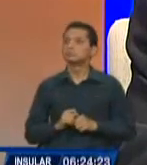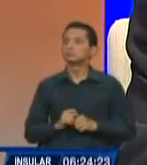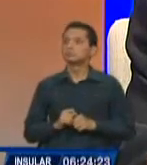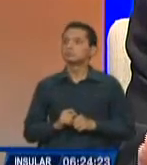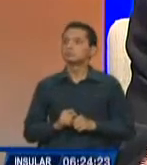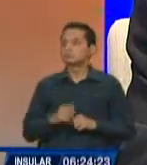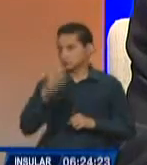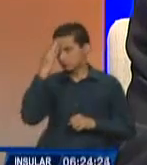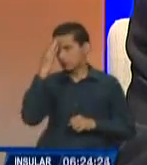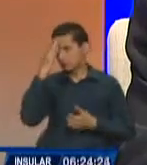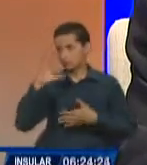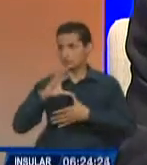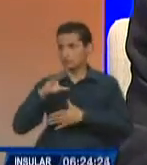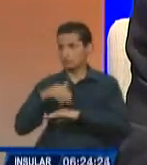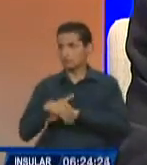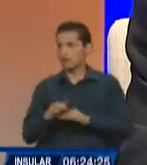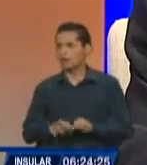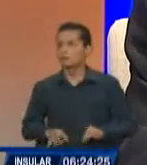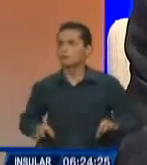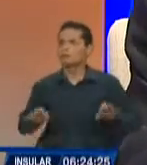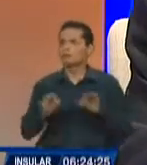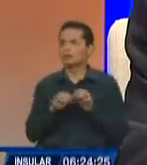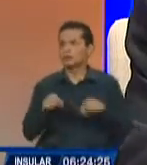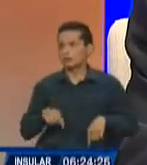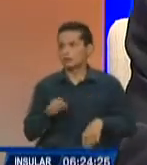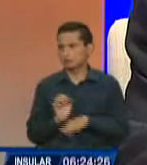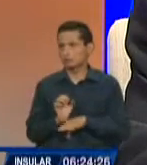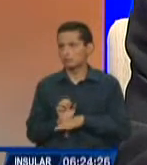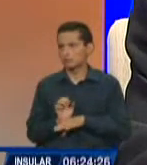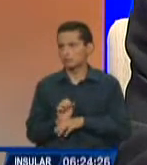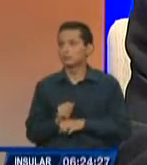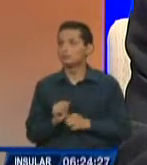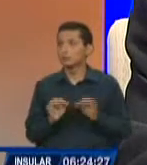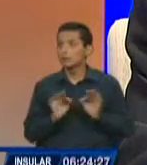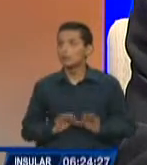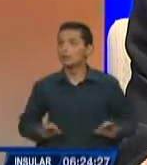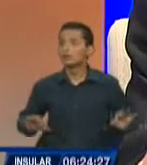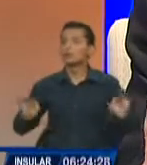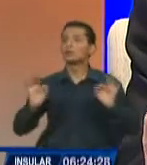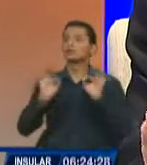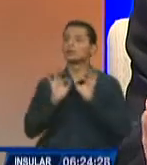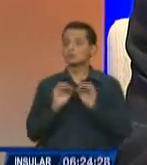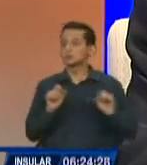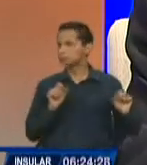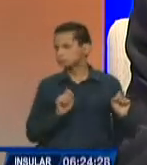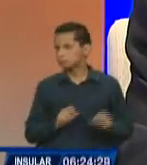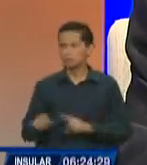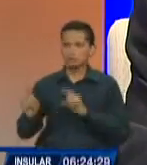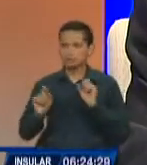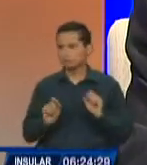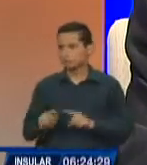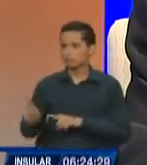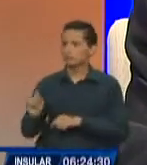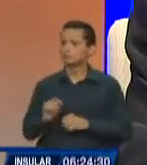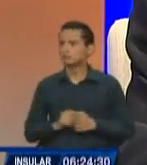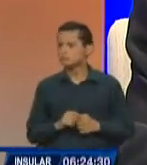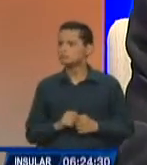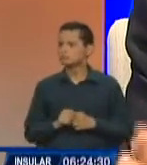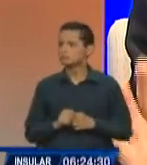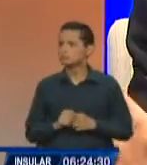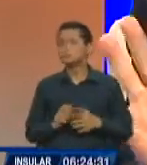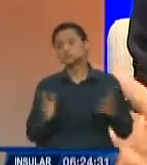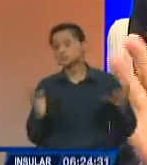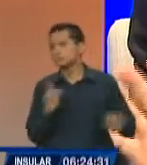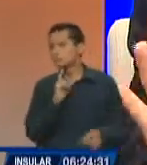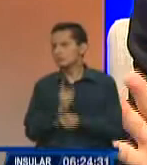mercado importante para el Ecuador, es un mercado importante para las exportaciones ecuatorianas, y